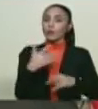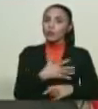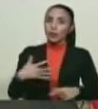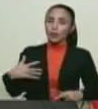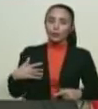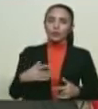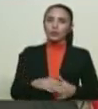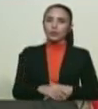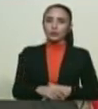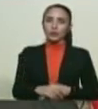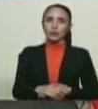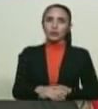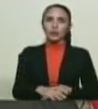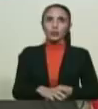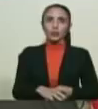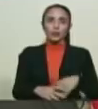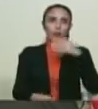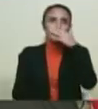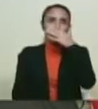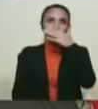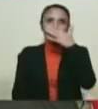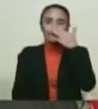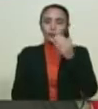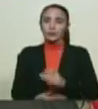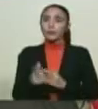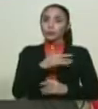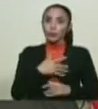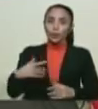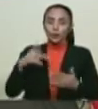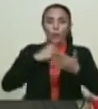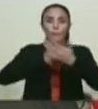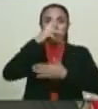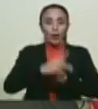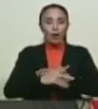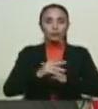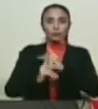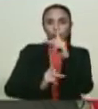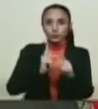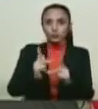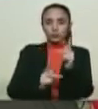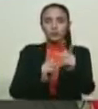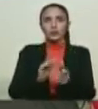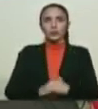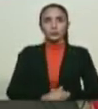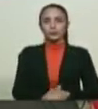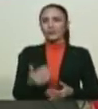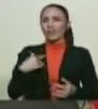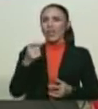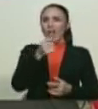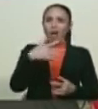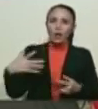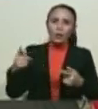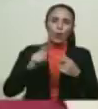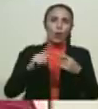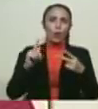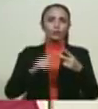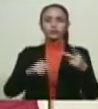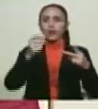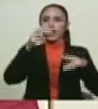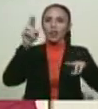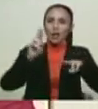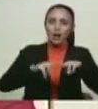los campesinos entregados por la revolución. Quiero ver qué vamos a producir. Arroz, caraota,